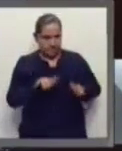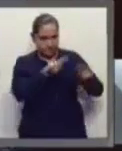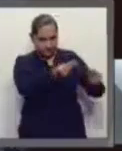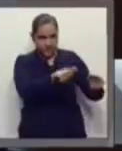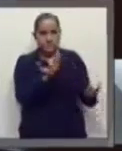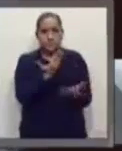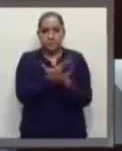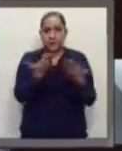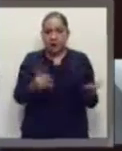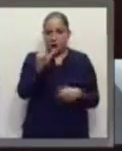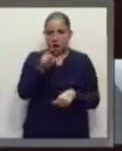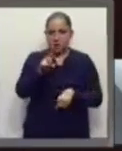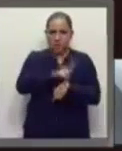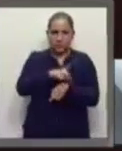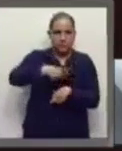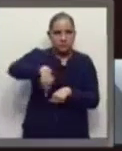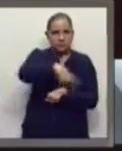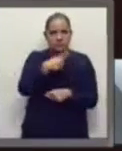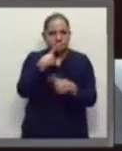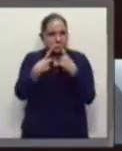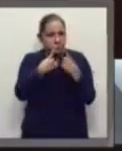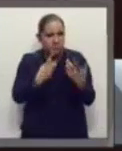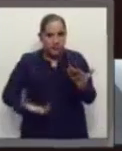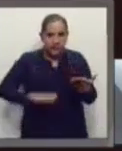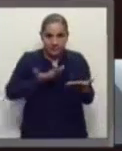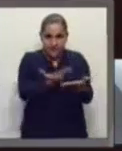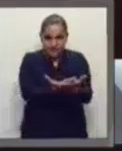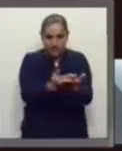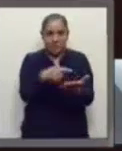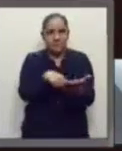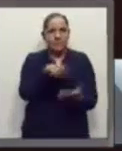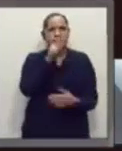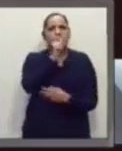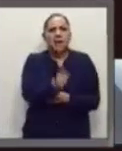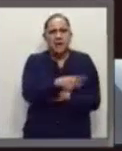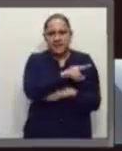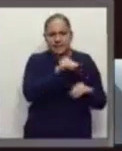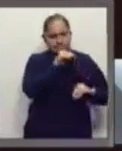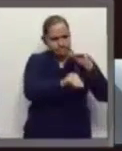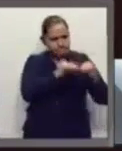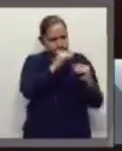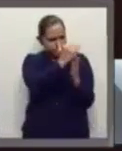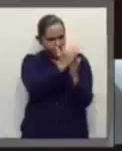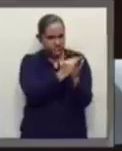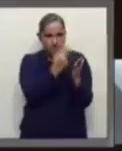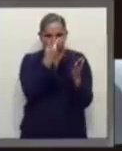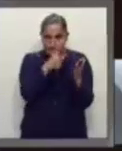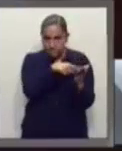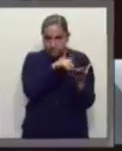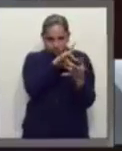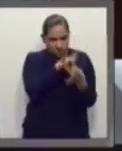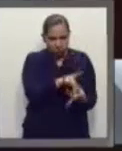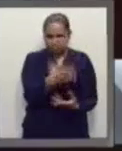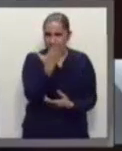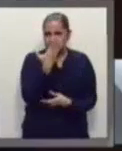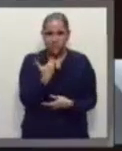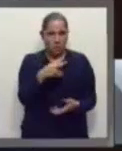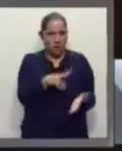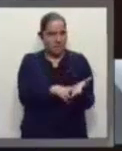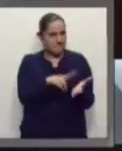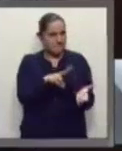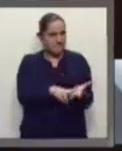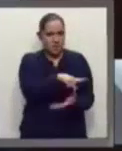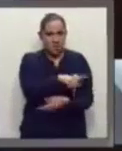El dictamen que hoy se presenta sobre una norma que no tiene validez. Una